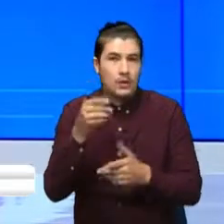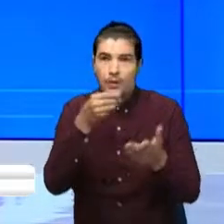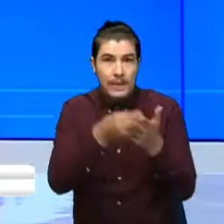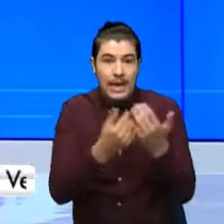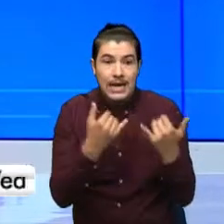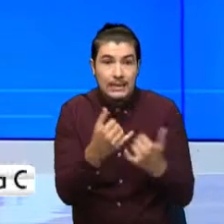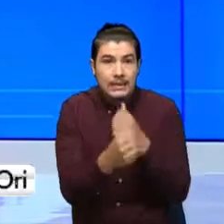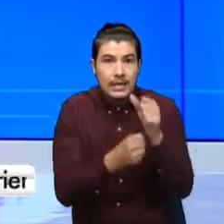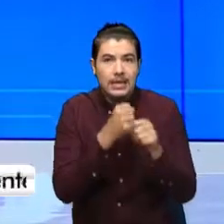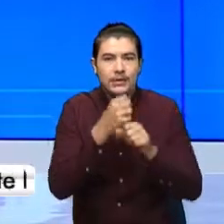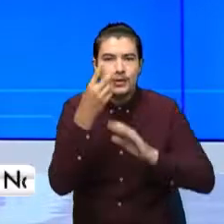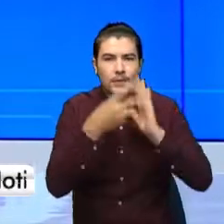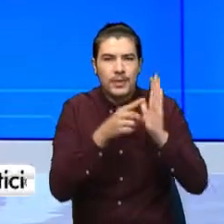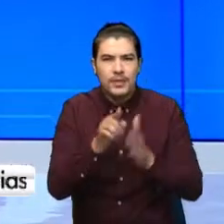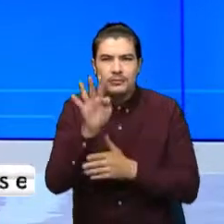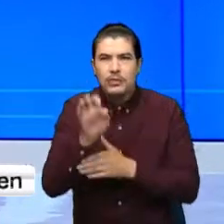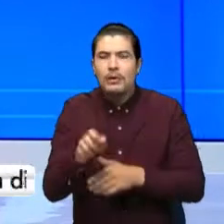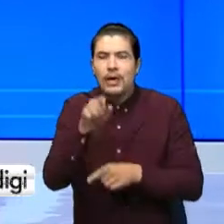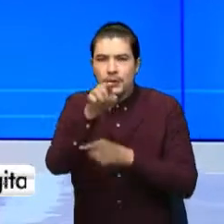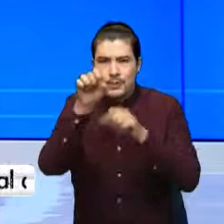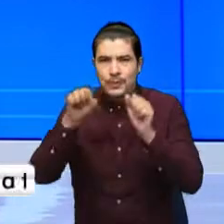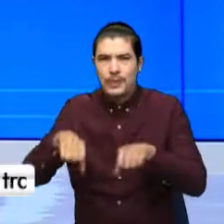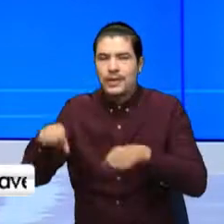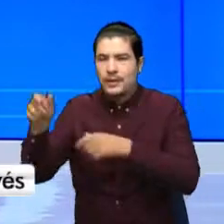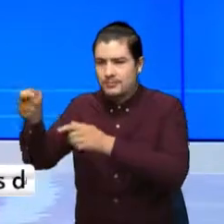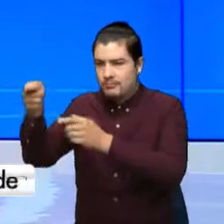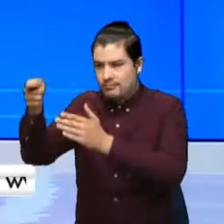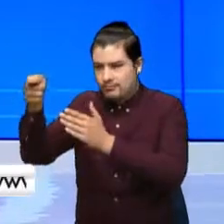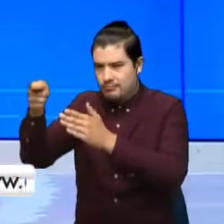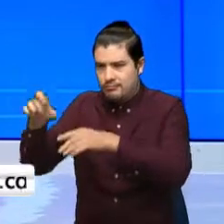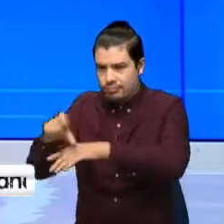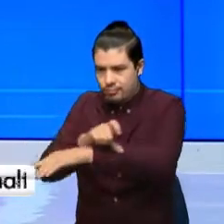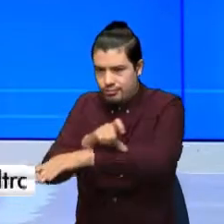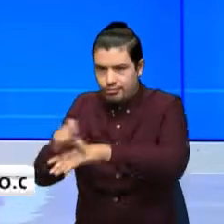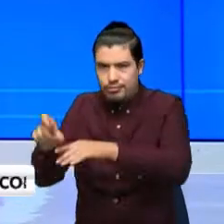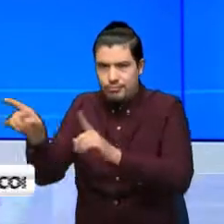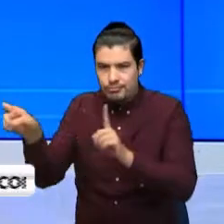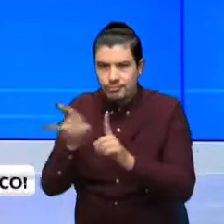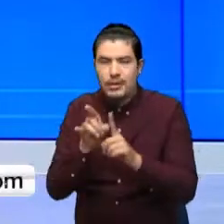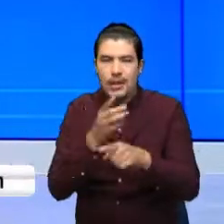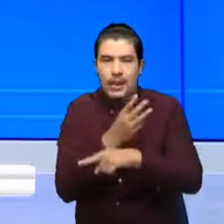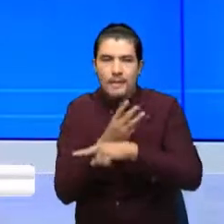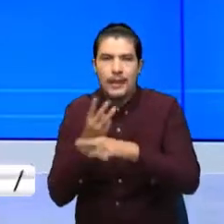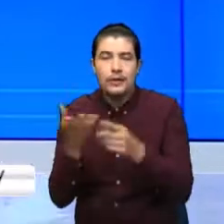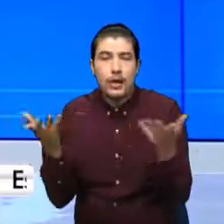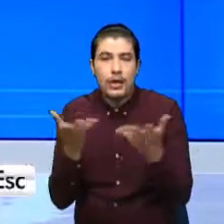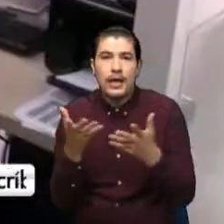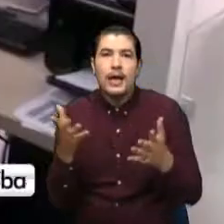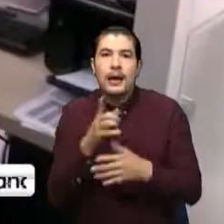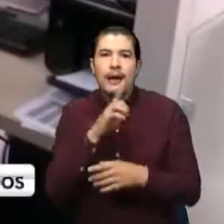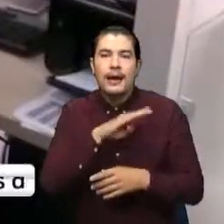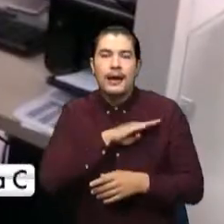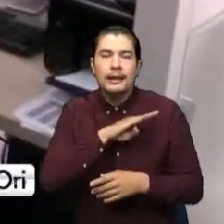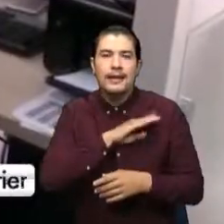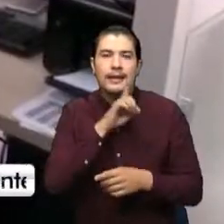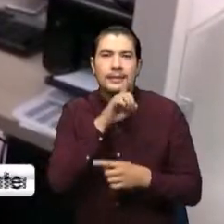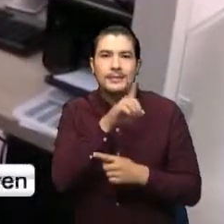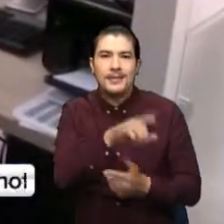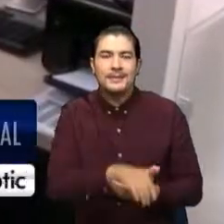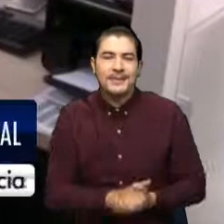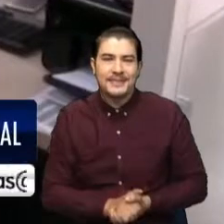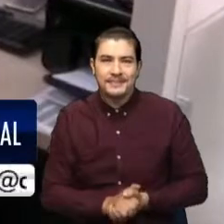podrán descargar su nuevo recibo de pago a través de la página web de la alcaldía de bucaramanga se trata a los